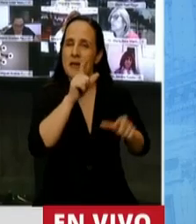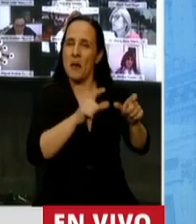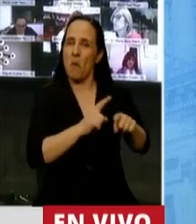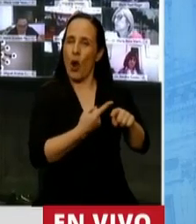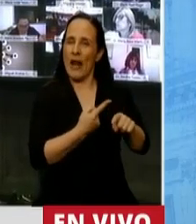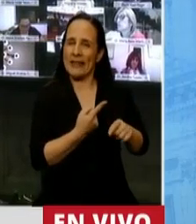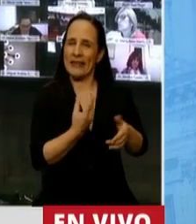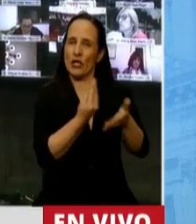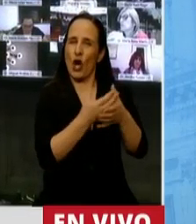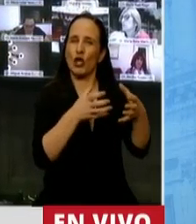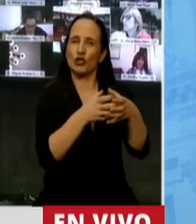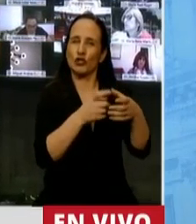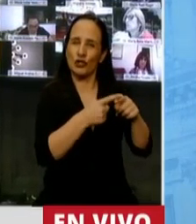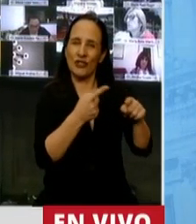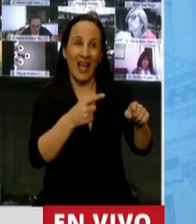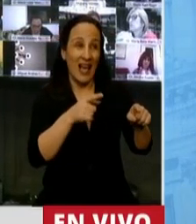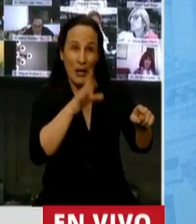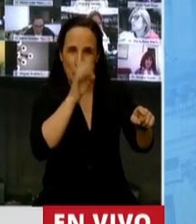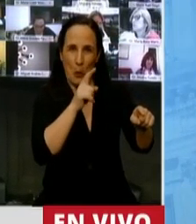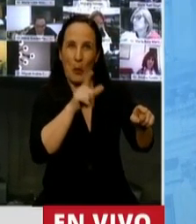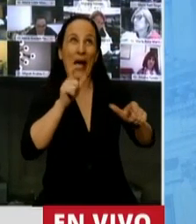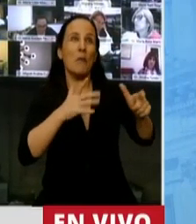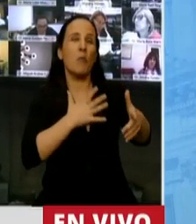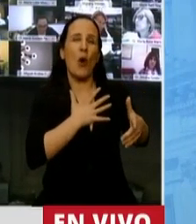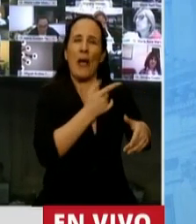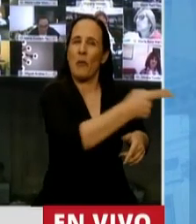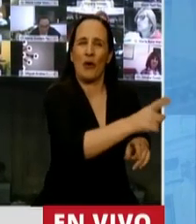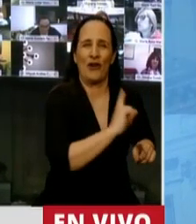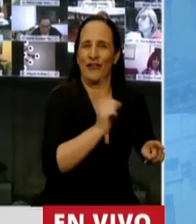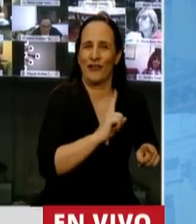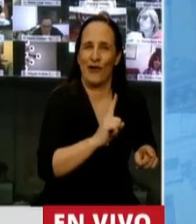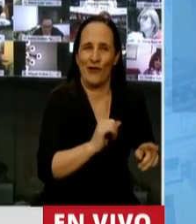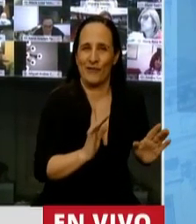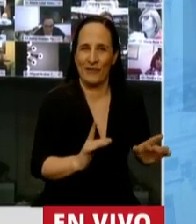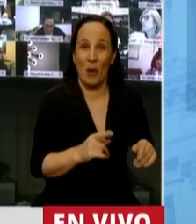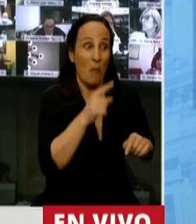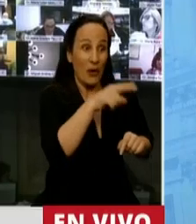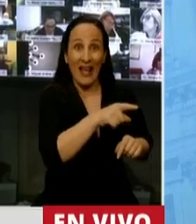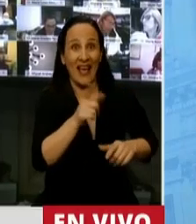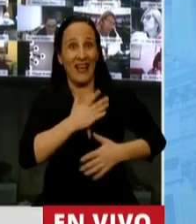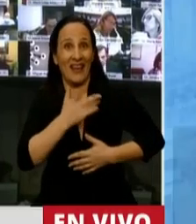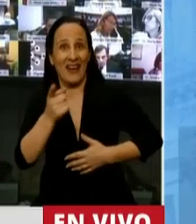oposición nunca van a lograr eso. No sienten amor por el más humilde.